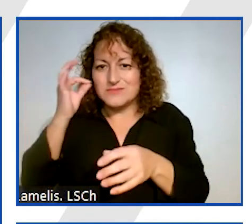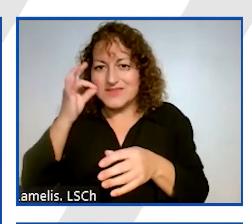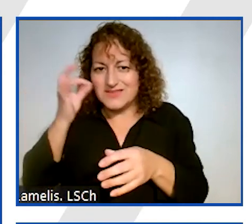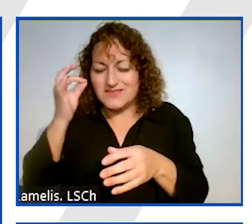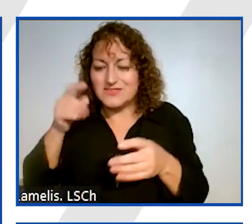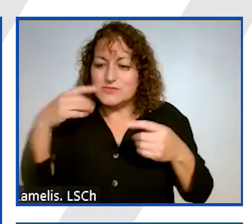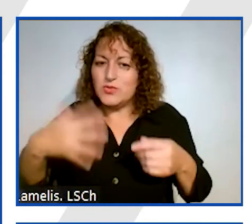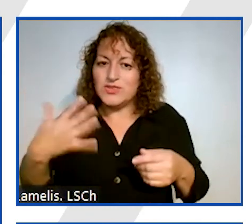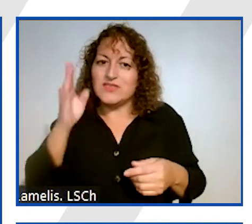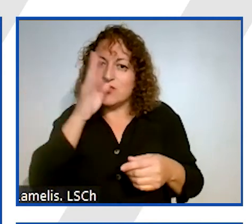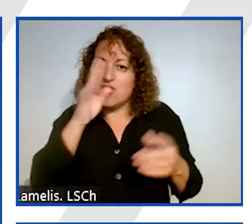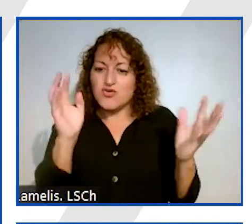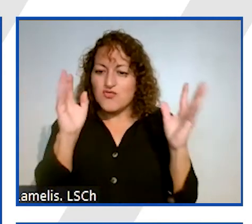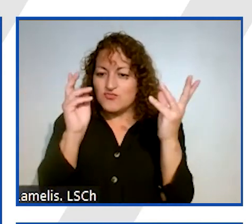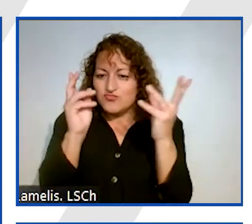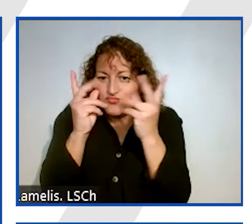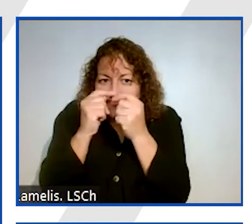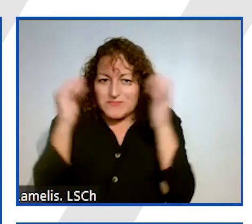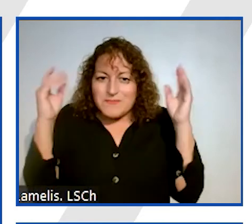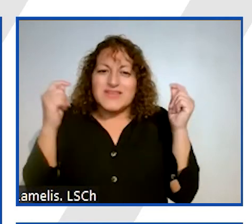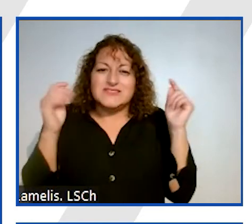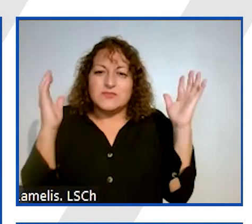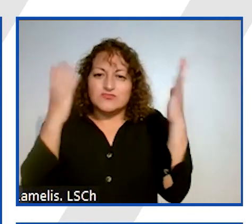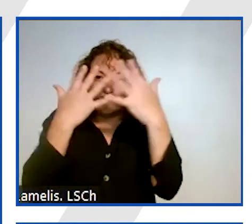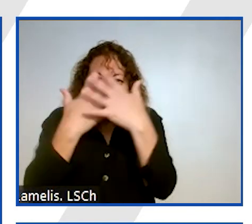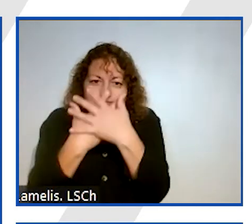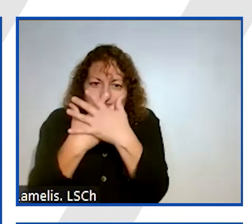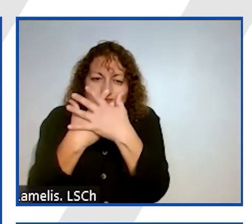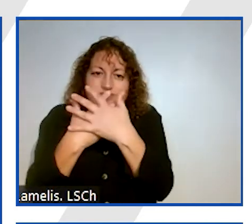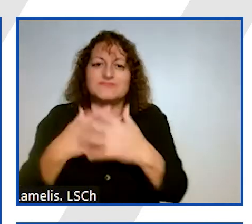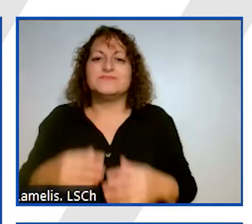coman. No son los únicos depredadores.